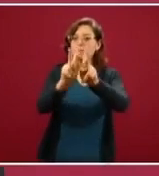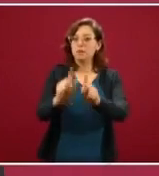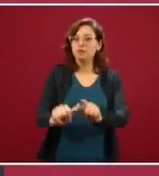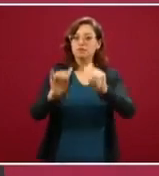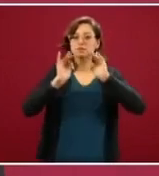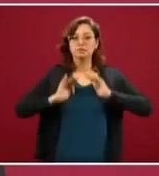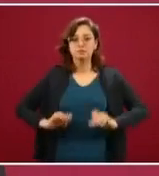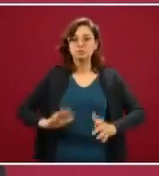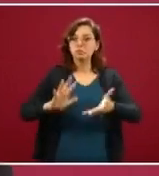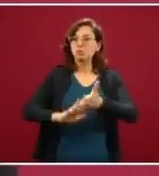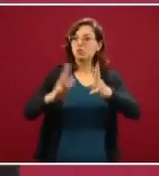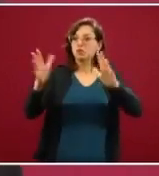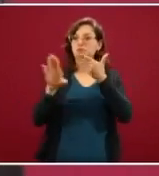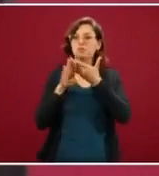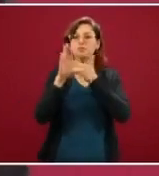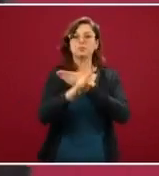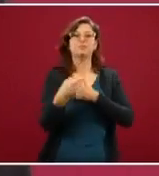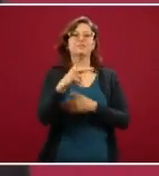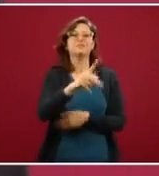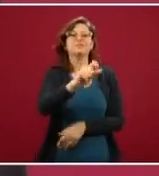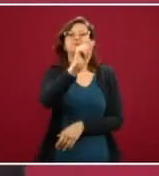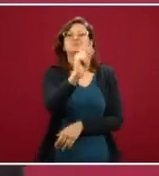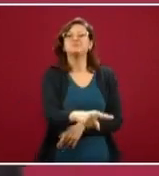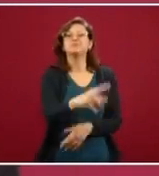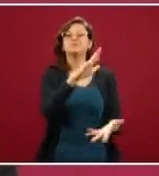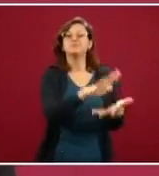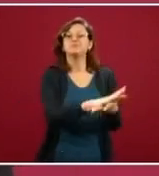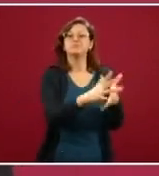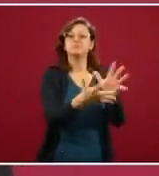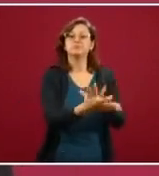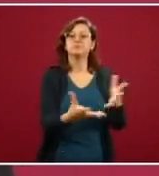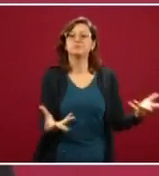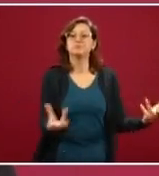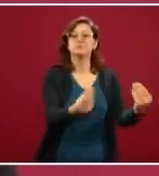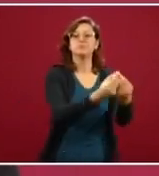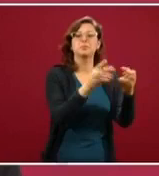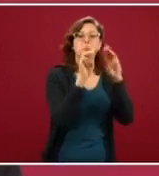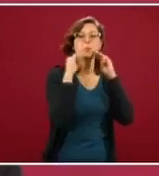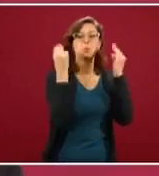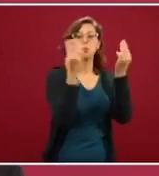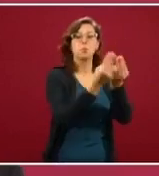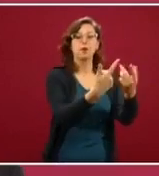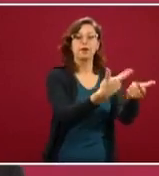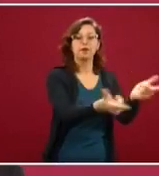violencia, estén involucrados con las bandas